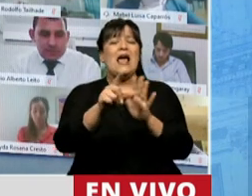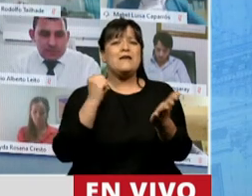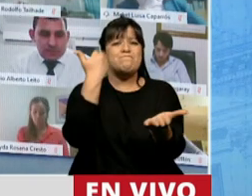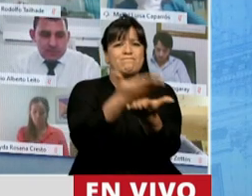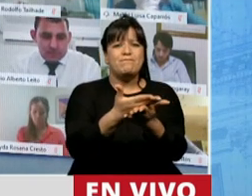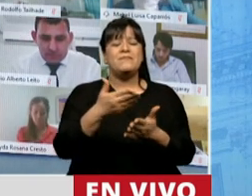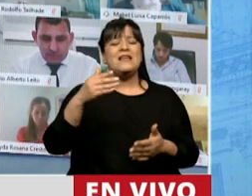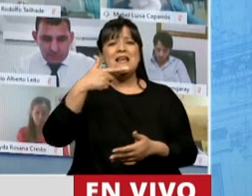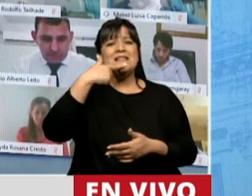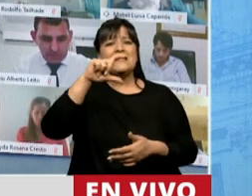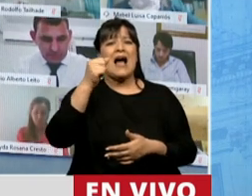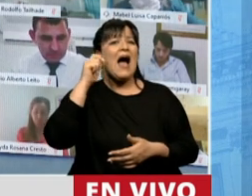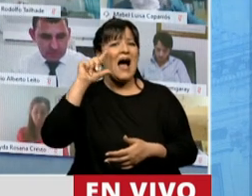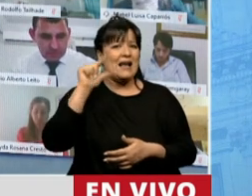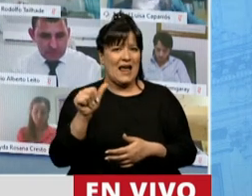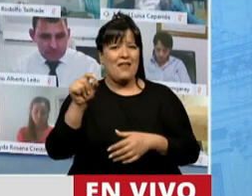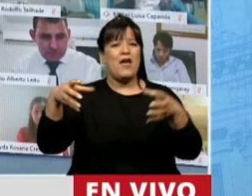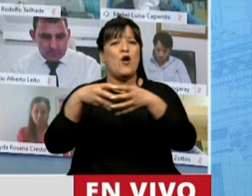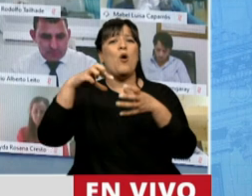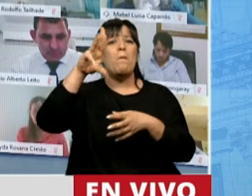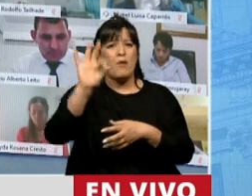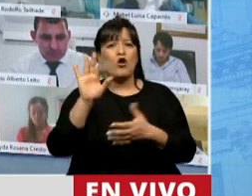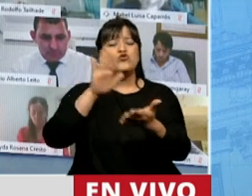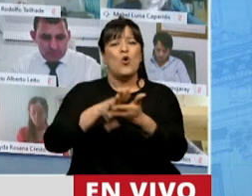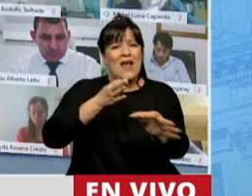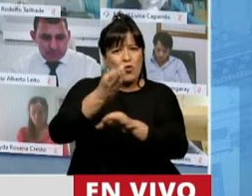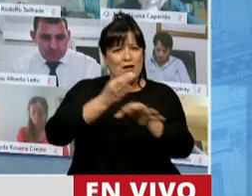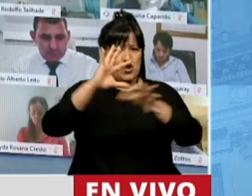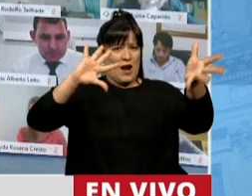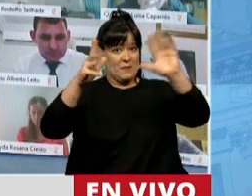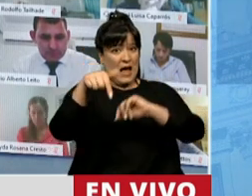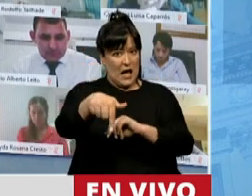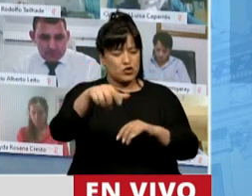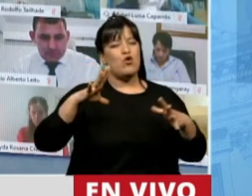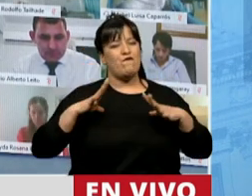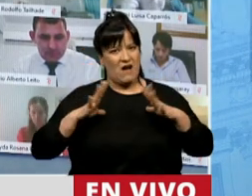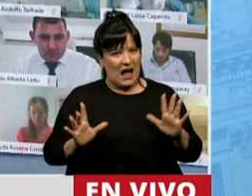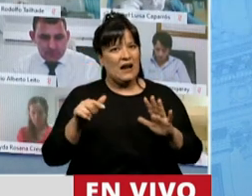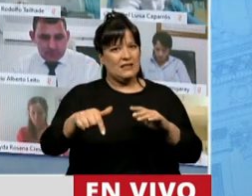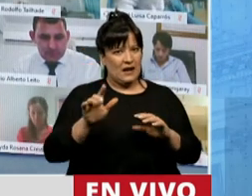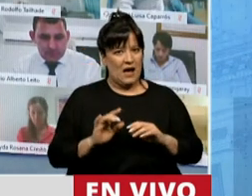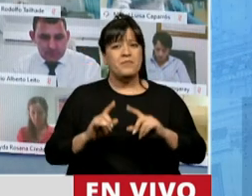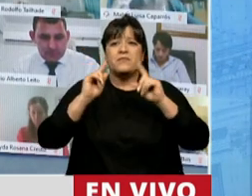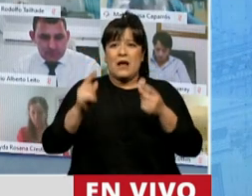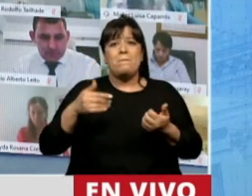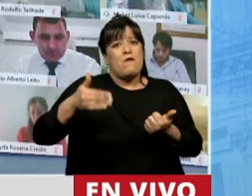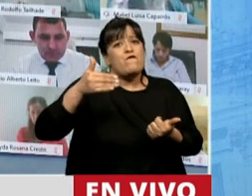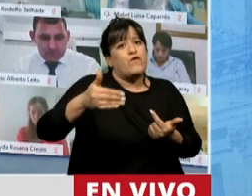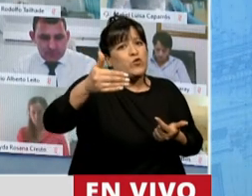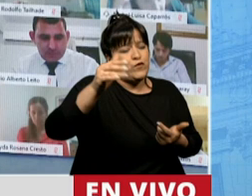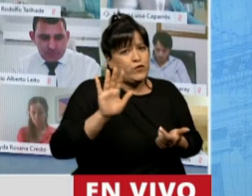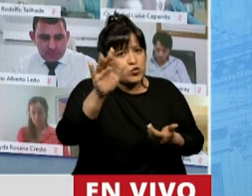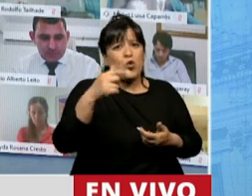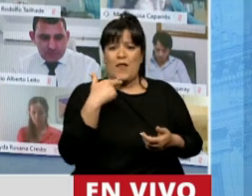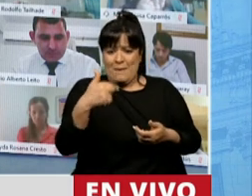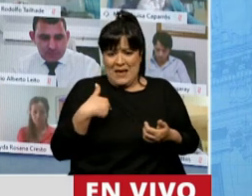diputada Gisel escaglia de bloque pro de Educación Ambiental una deuda pendiente que también tiene nuestra generación y las generaciones que vienen No solamente la de